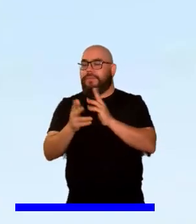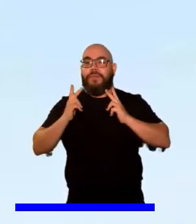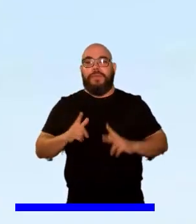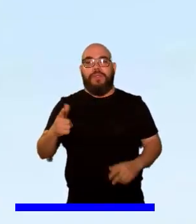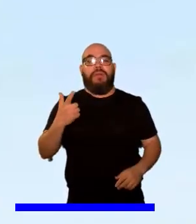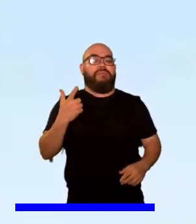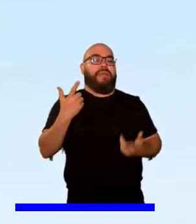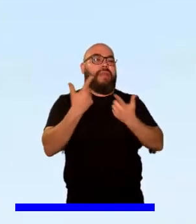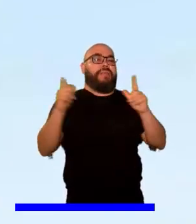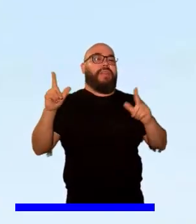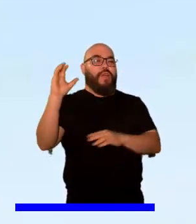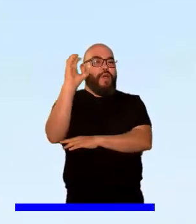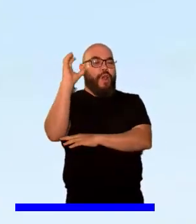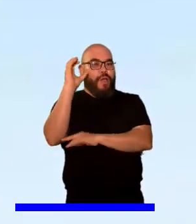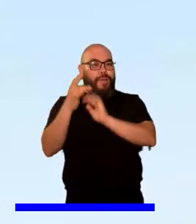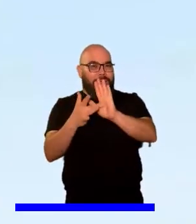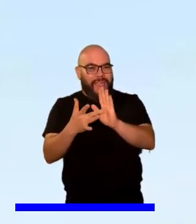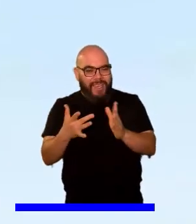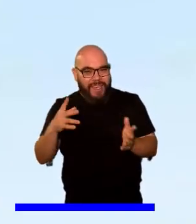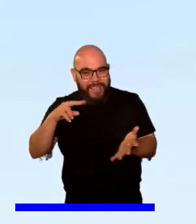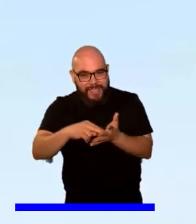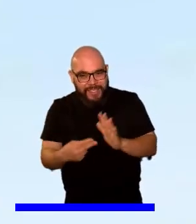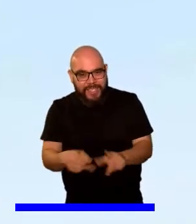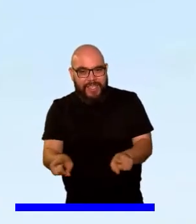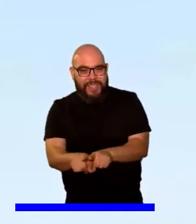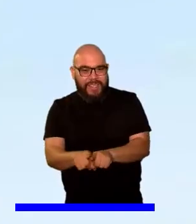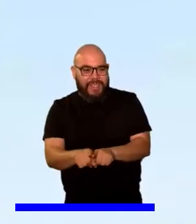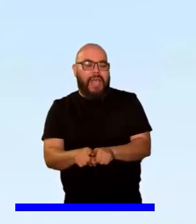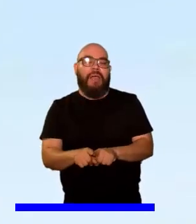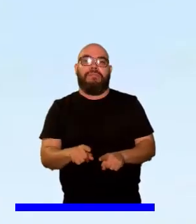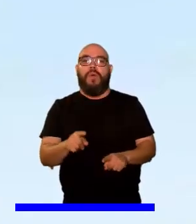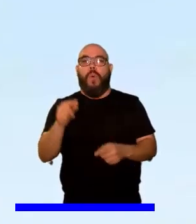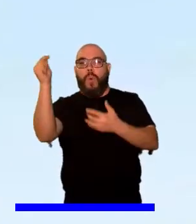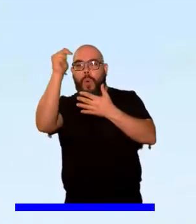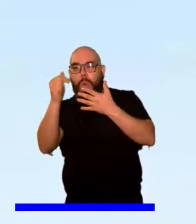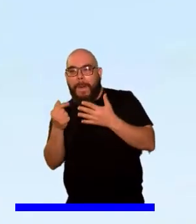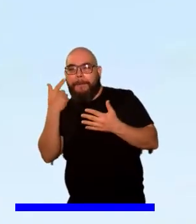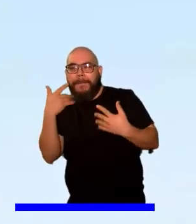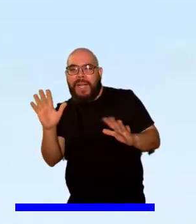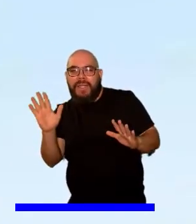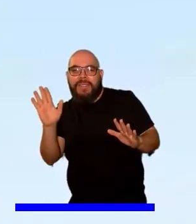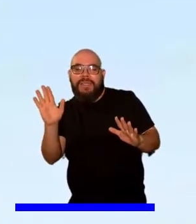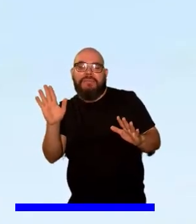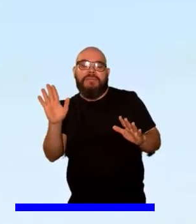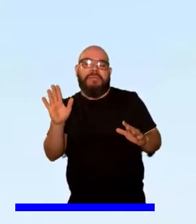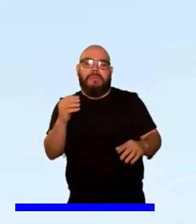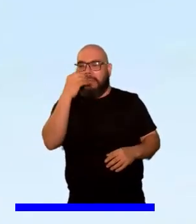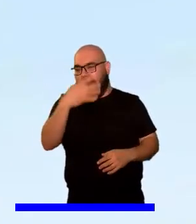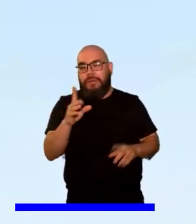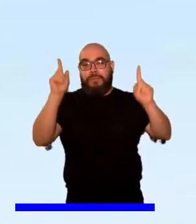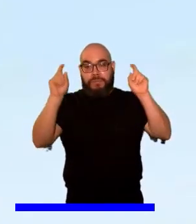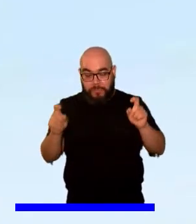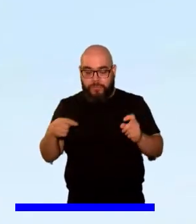Colombia. Y es capaz de ir a buscarme a partir de eso tan, llamémoslo vago, porque no es el nombre directo,